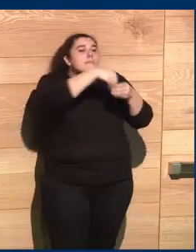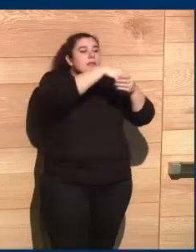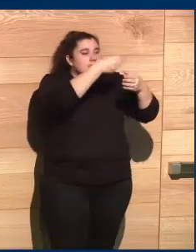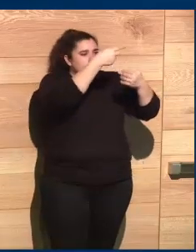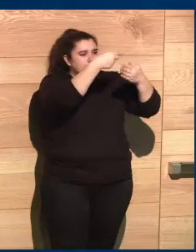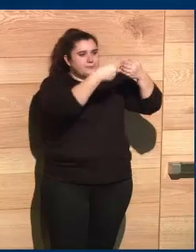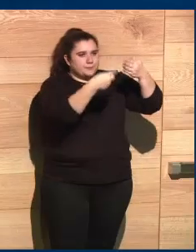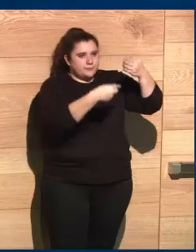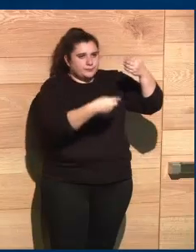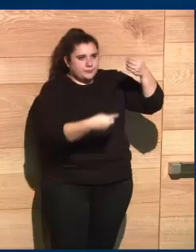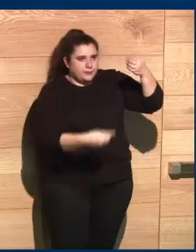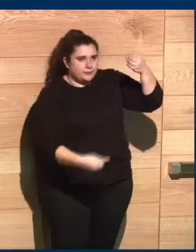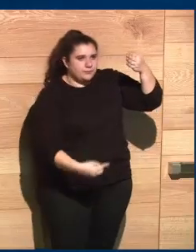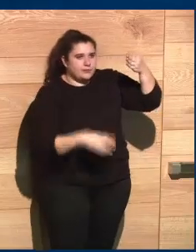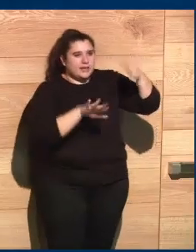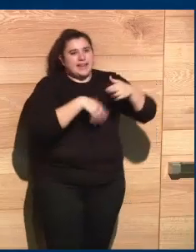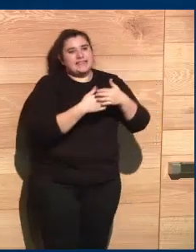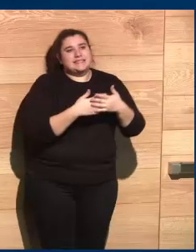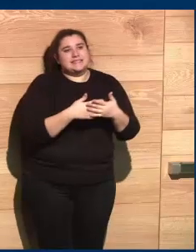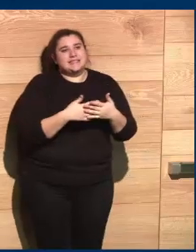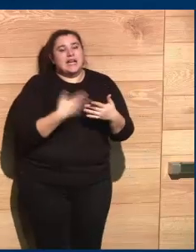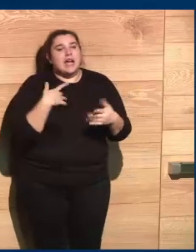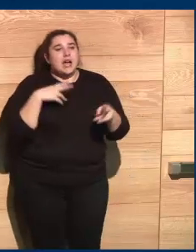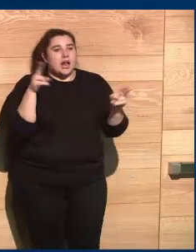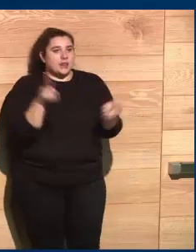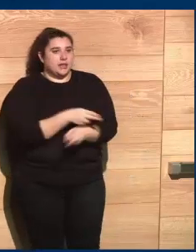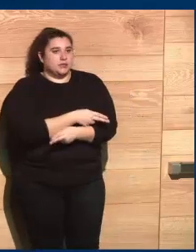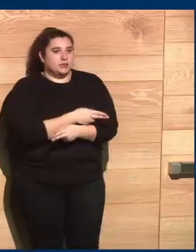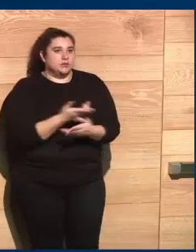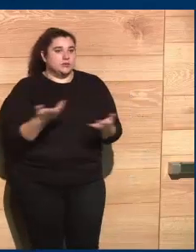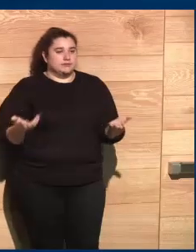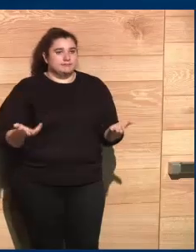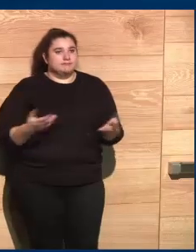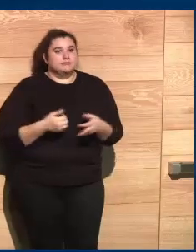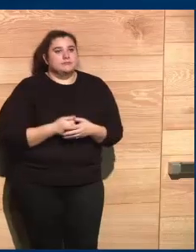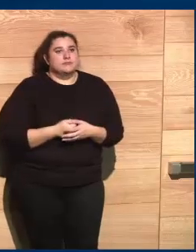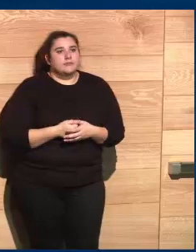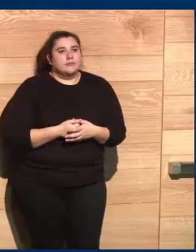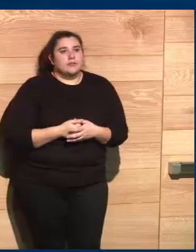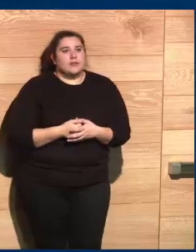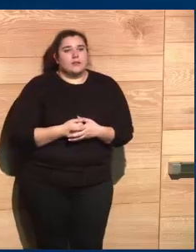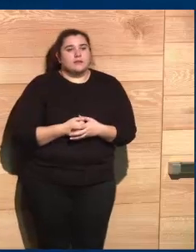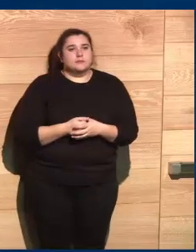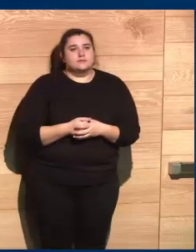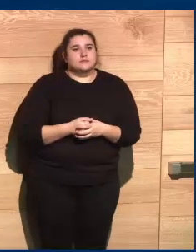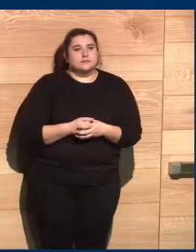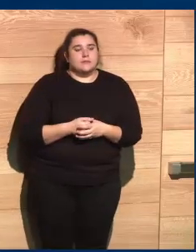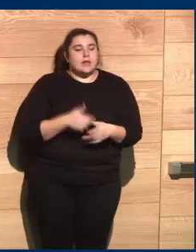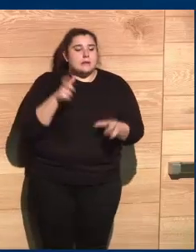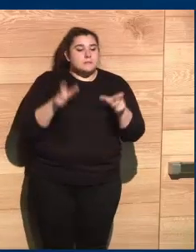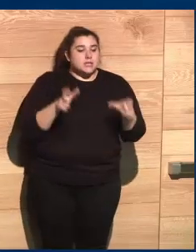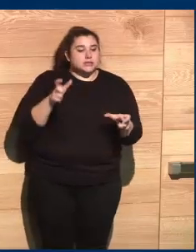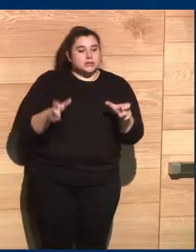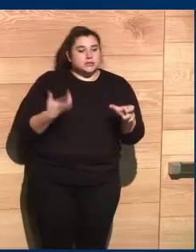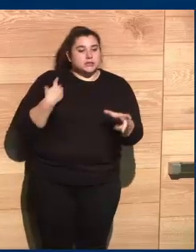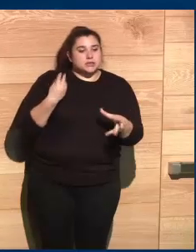videojuegos y lo utilizaron para censurar a través de sistemas de bots y de trolls, ¿no? Gente que entraba y